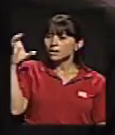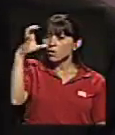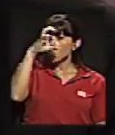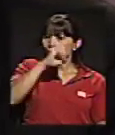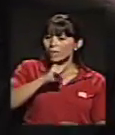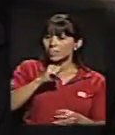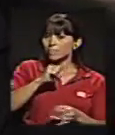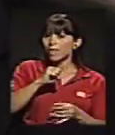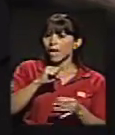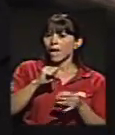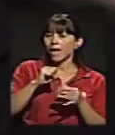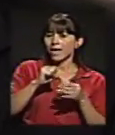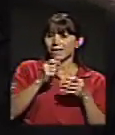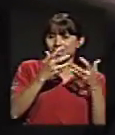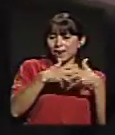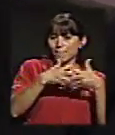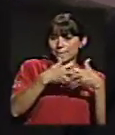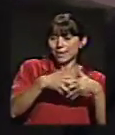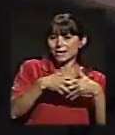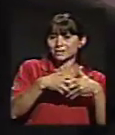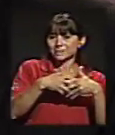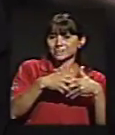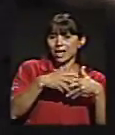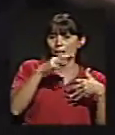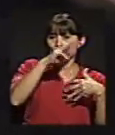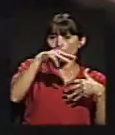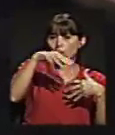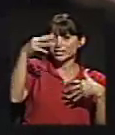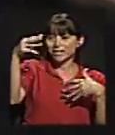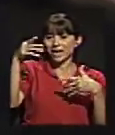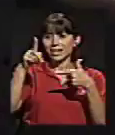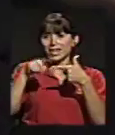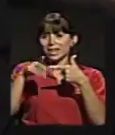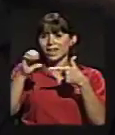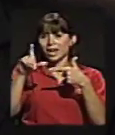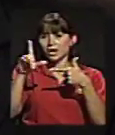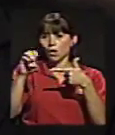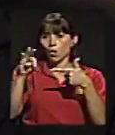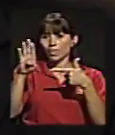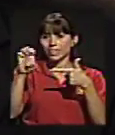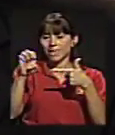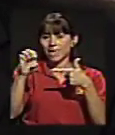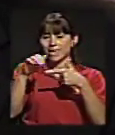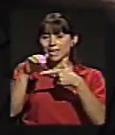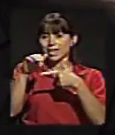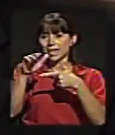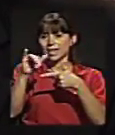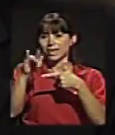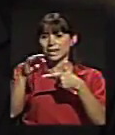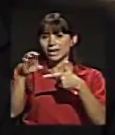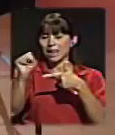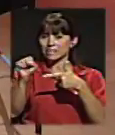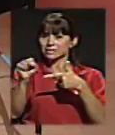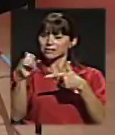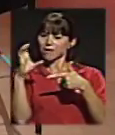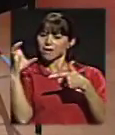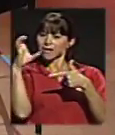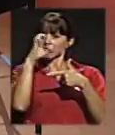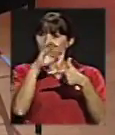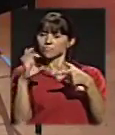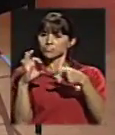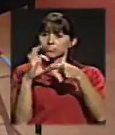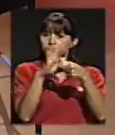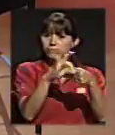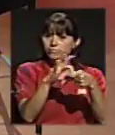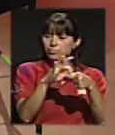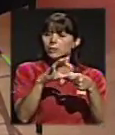encontraron entre la empresa Movistar y el Corte Inglés que los hizo plantear la denuncia